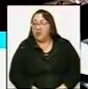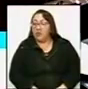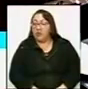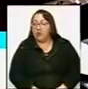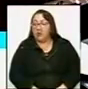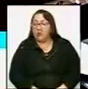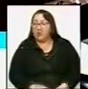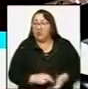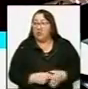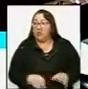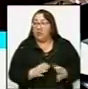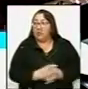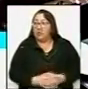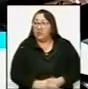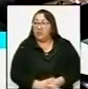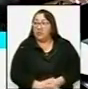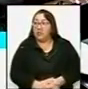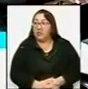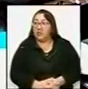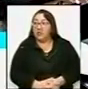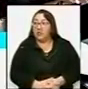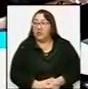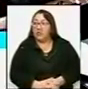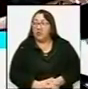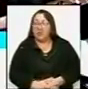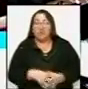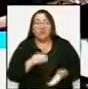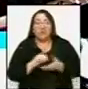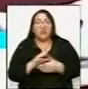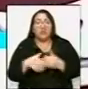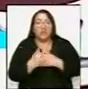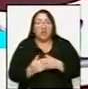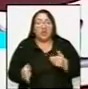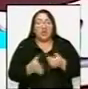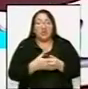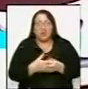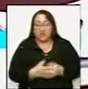Si no se subsana en 3 meses, procede la cancelación.